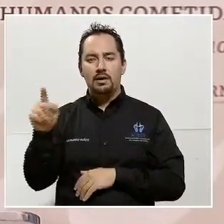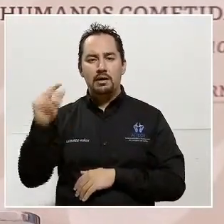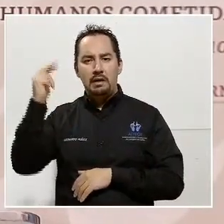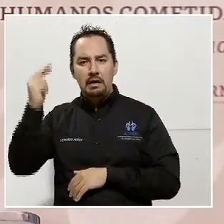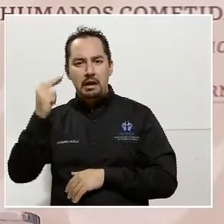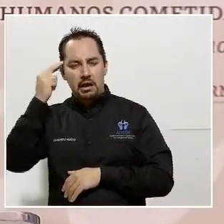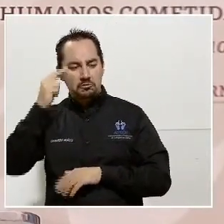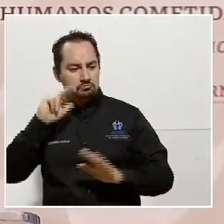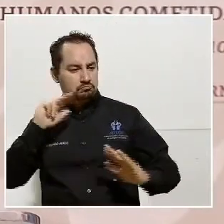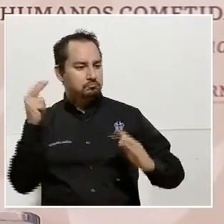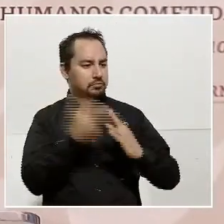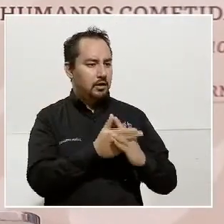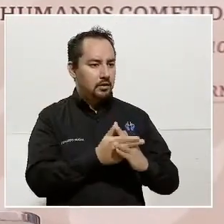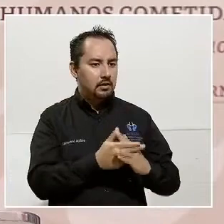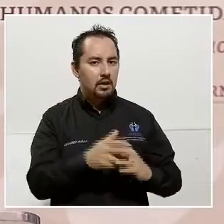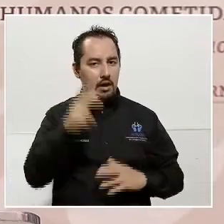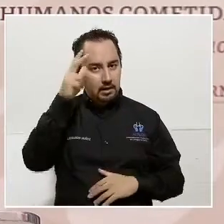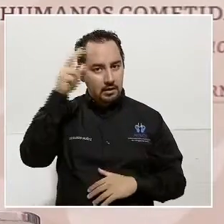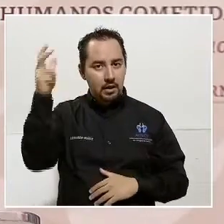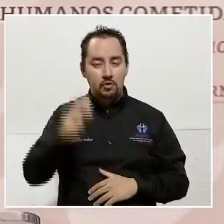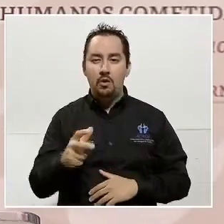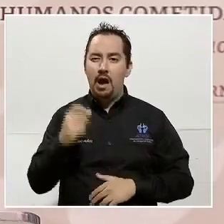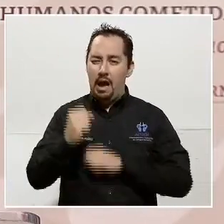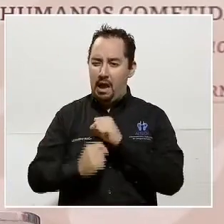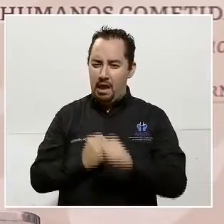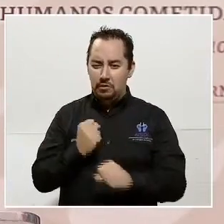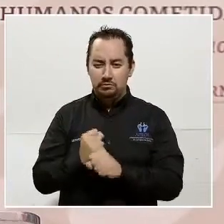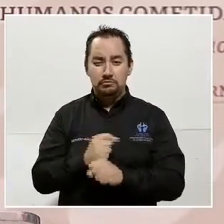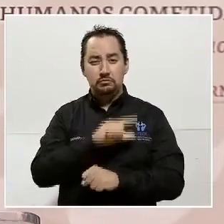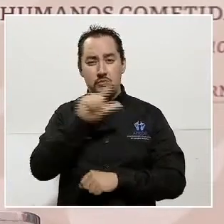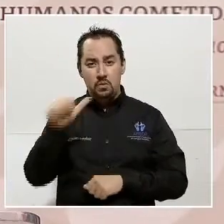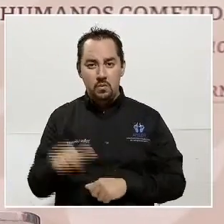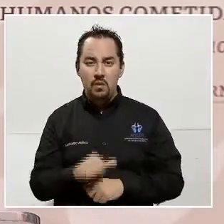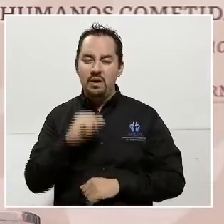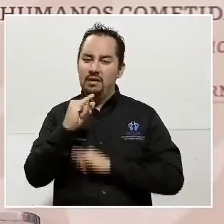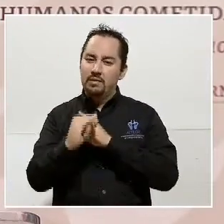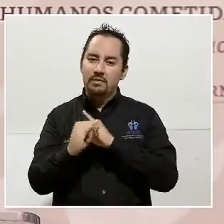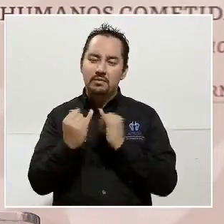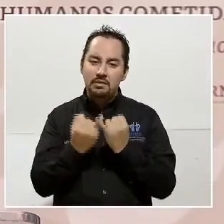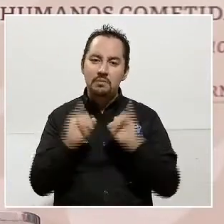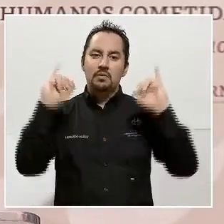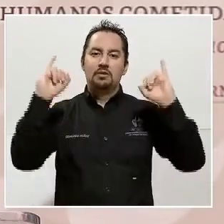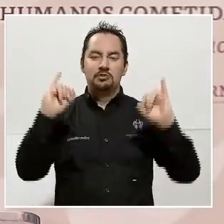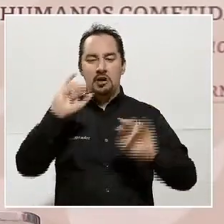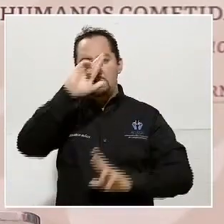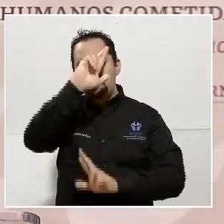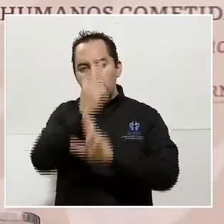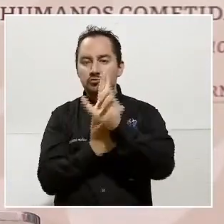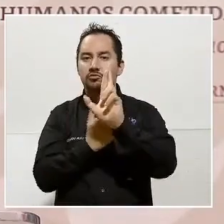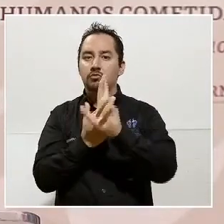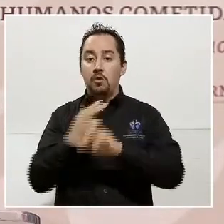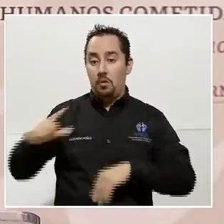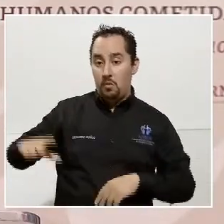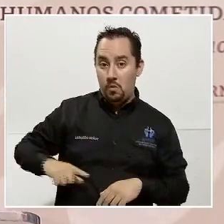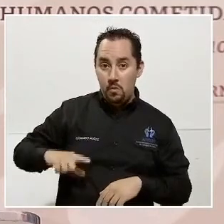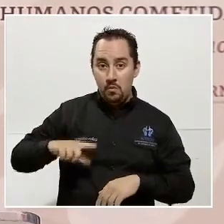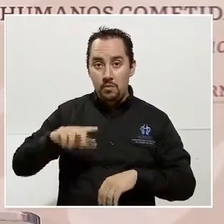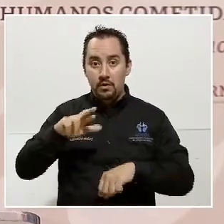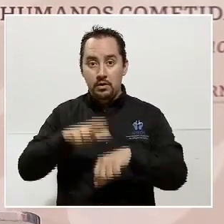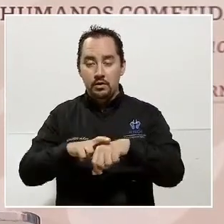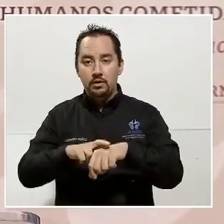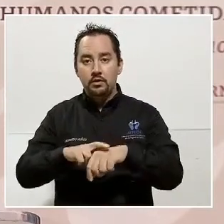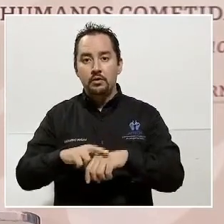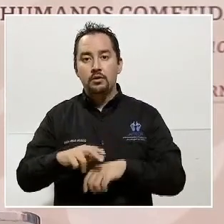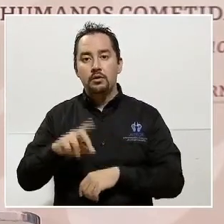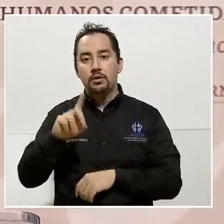Muchos años después de la Guerra de Independencia y de una revolución contra la tiranía, el gobernador